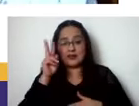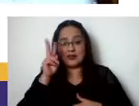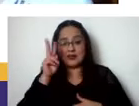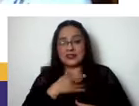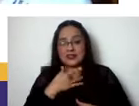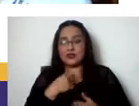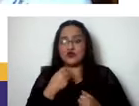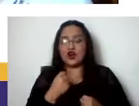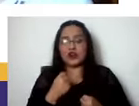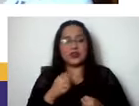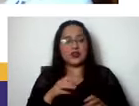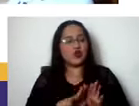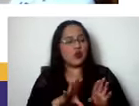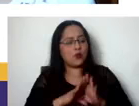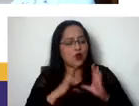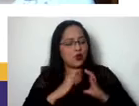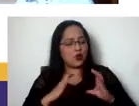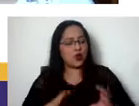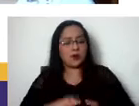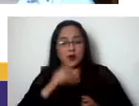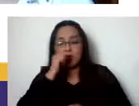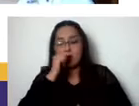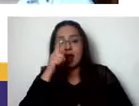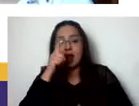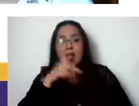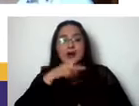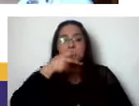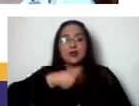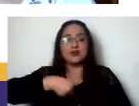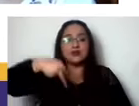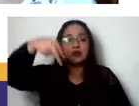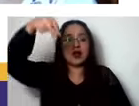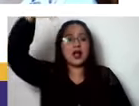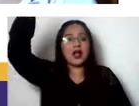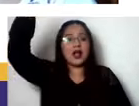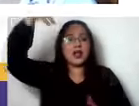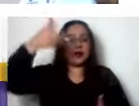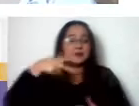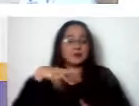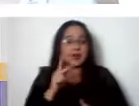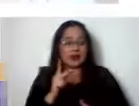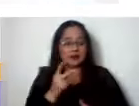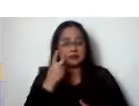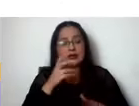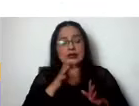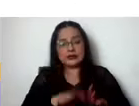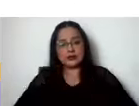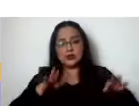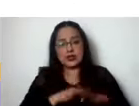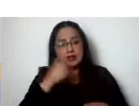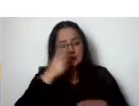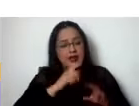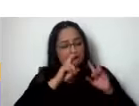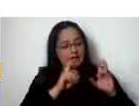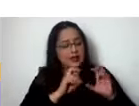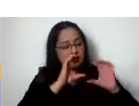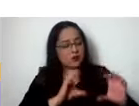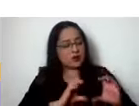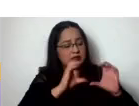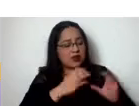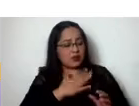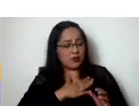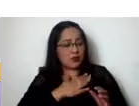de dejar el cuerpo, pero además me parece que sí representa lo que se hace en el trabajo de cuidados, justamente.